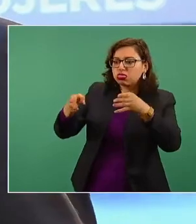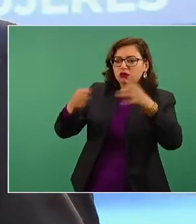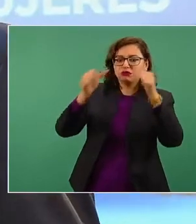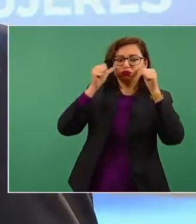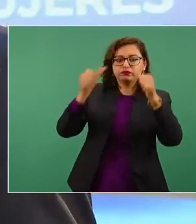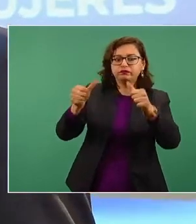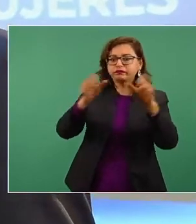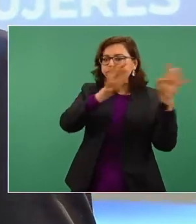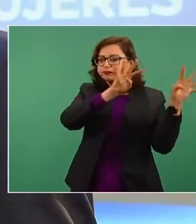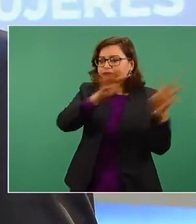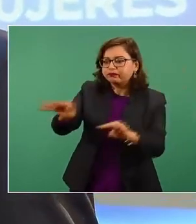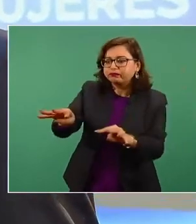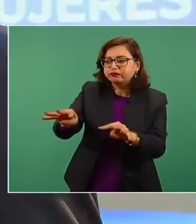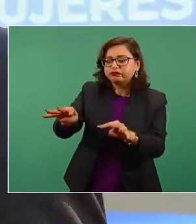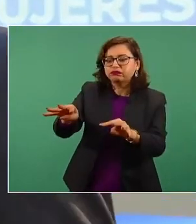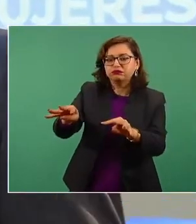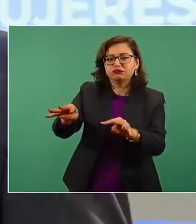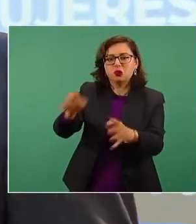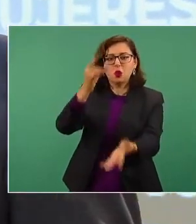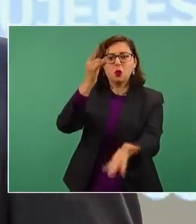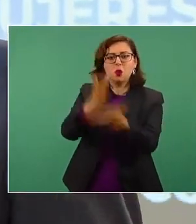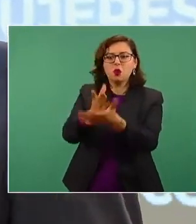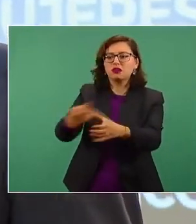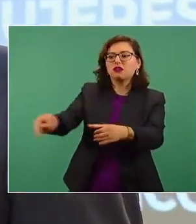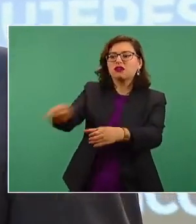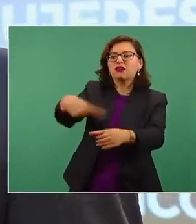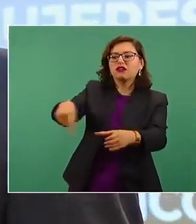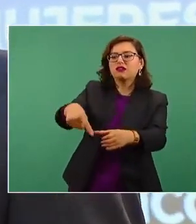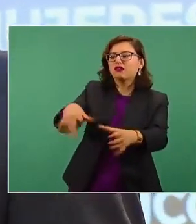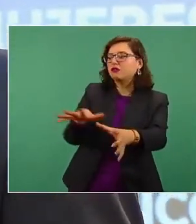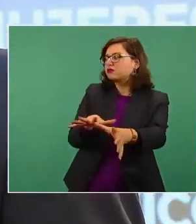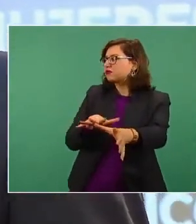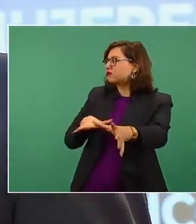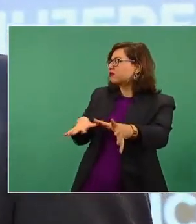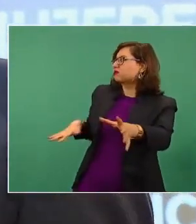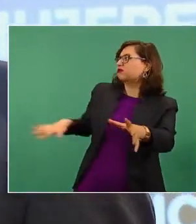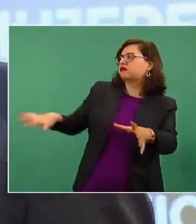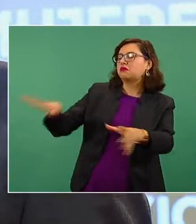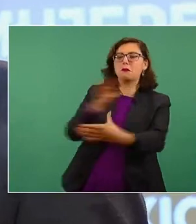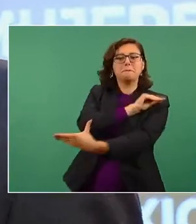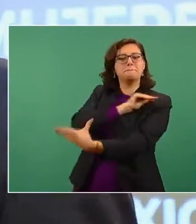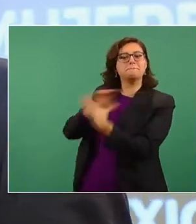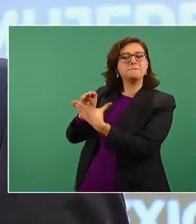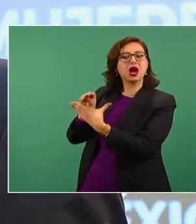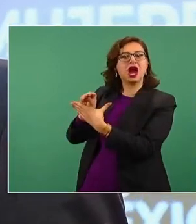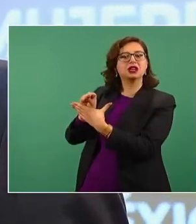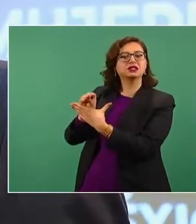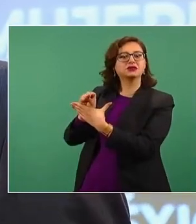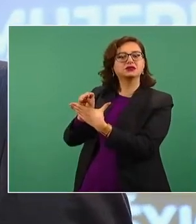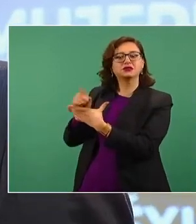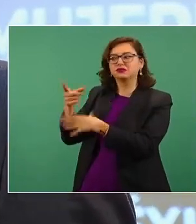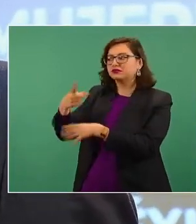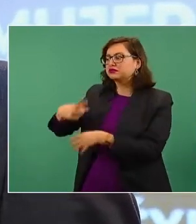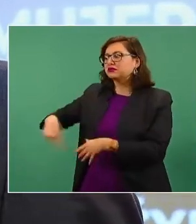tienen el deseo legítimo de luchar por la igualdad de las mujeres.